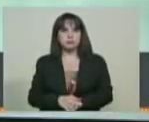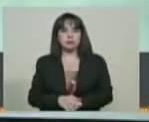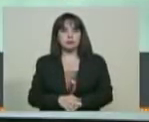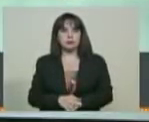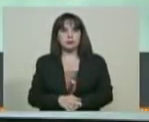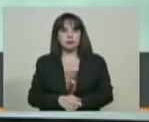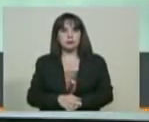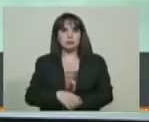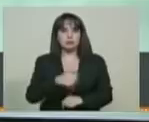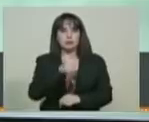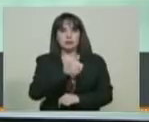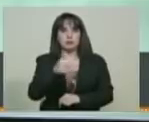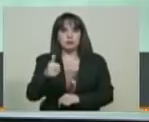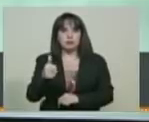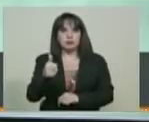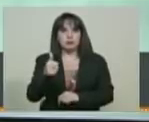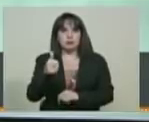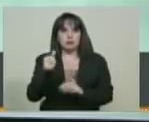en cada aula de clase.